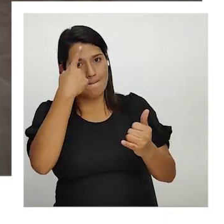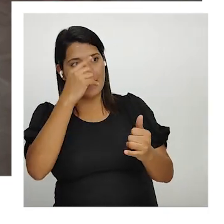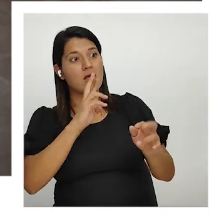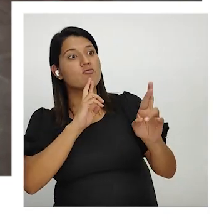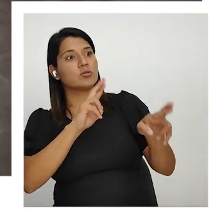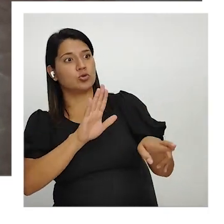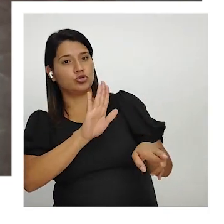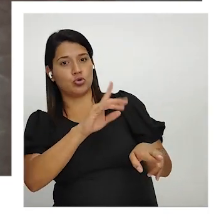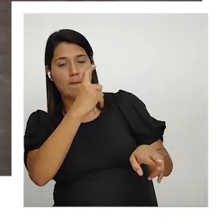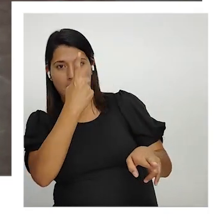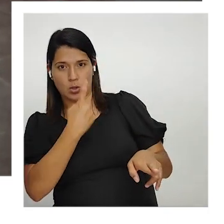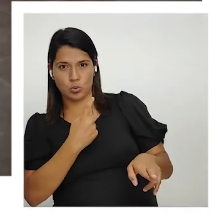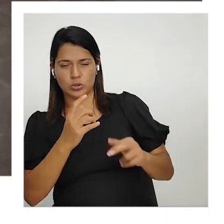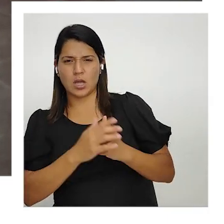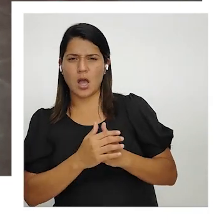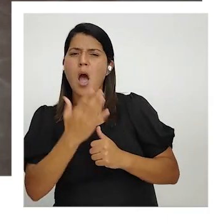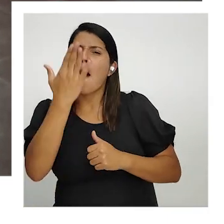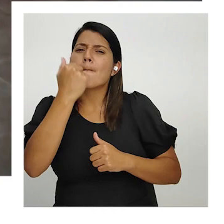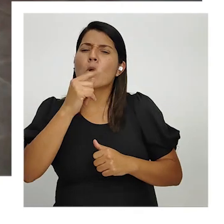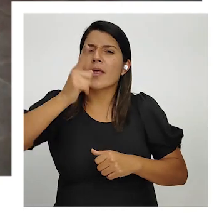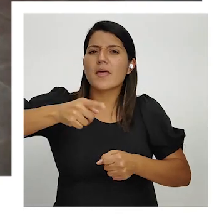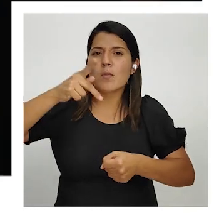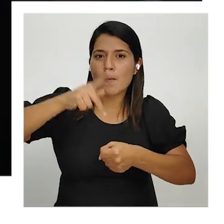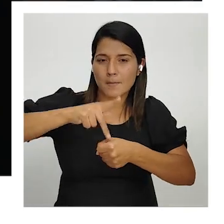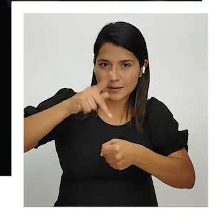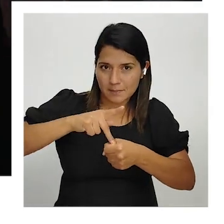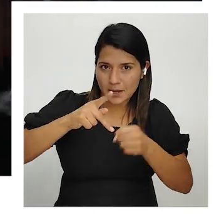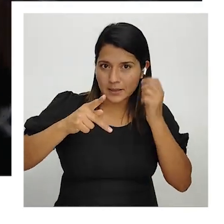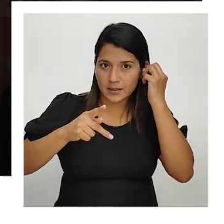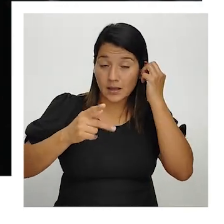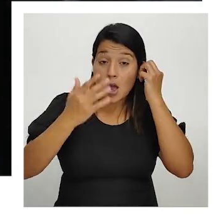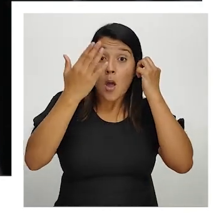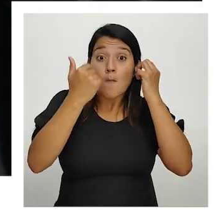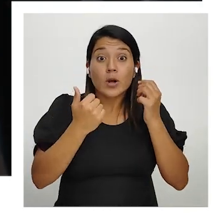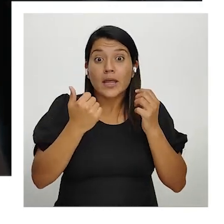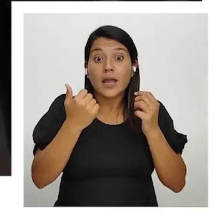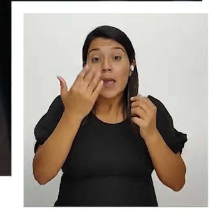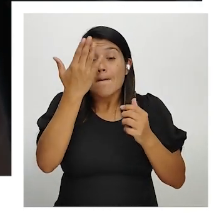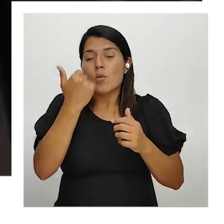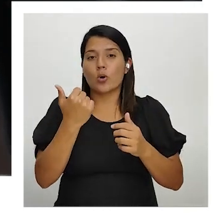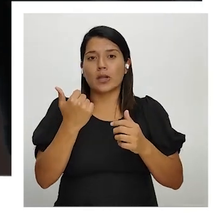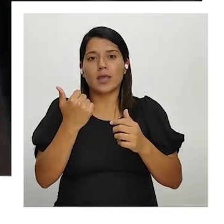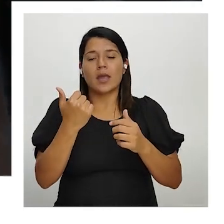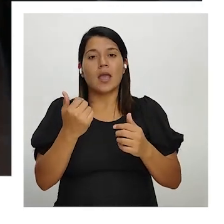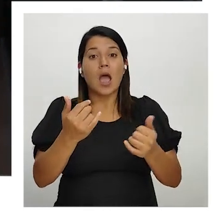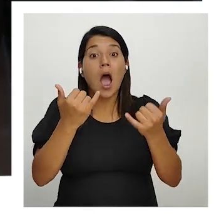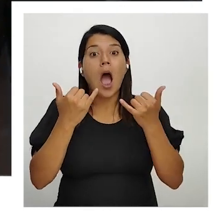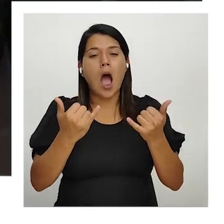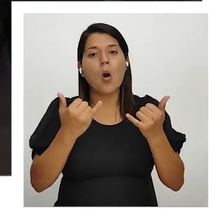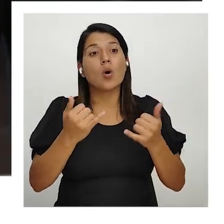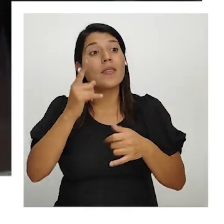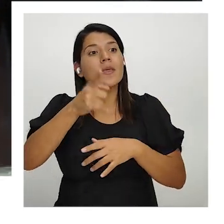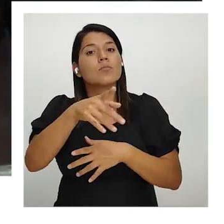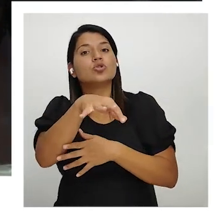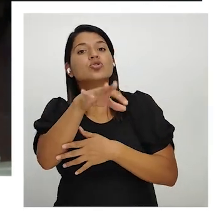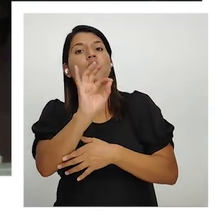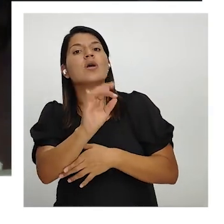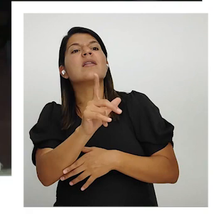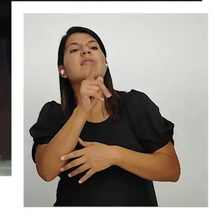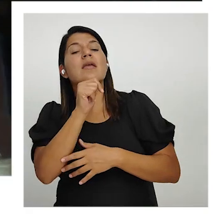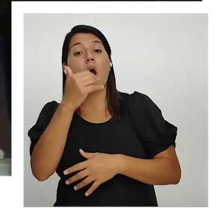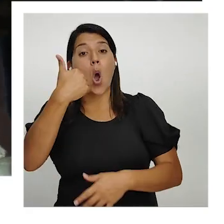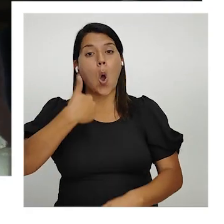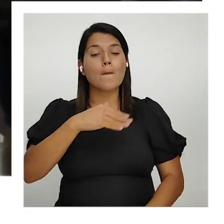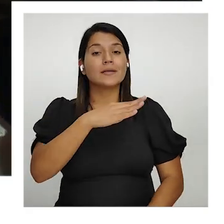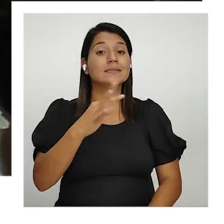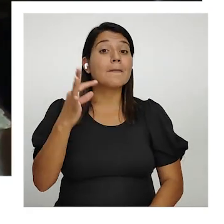pregunta, ¿por qué debemos participar? Porque lo que está en juego es la escogencia de quiénes van a ser esos hombres y esas mujeres